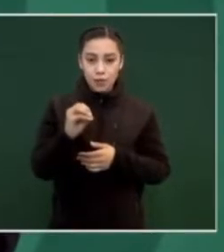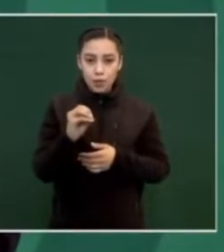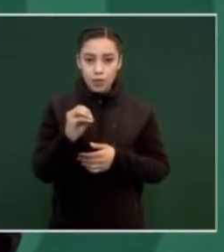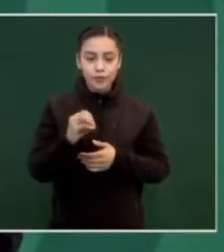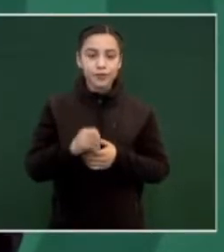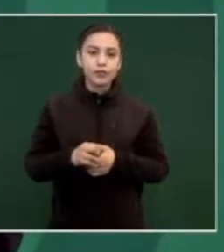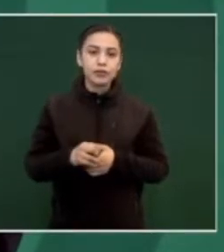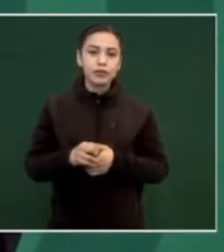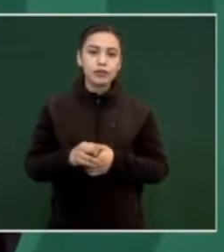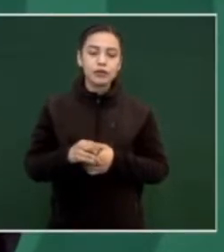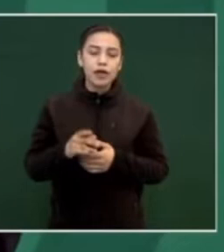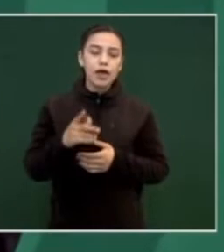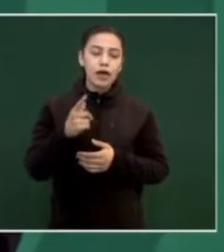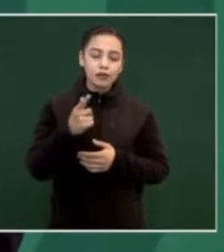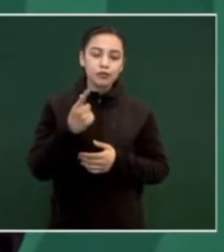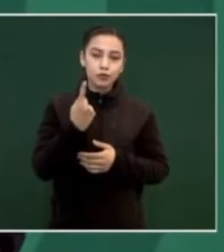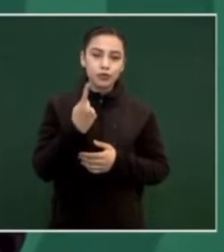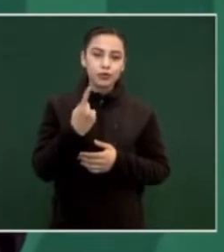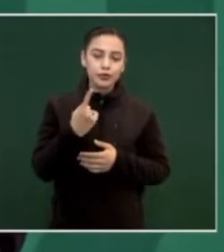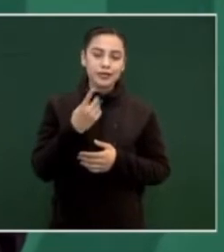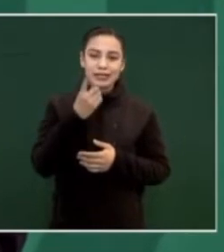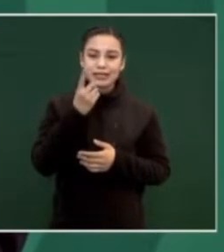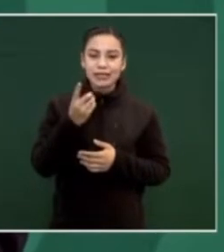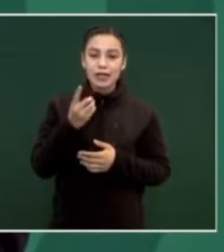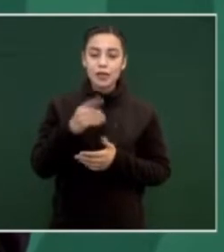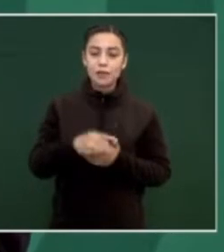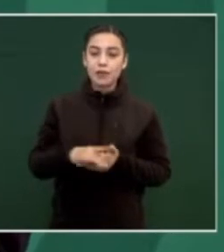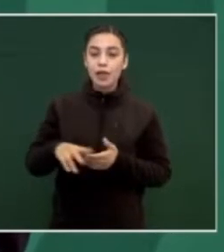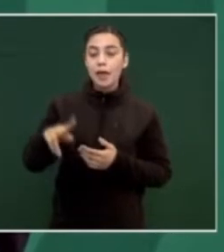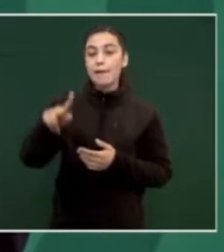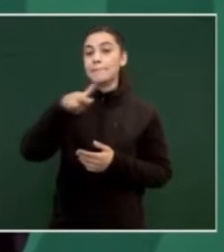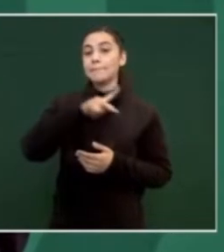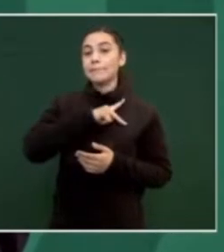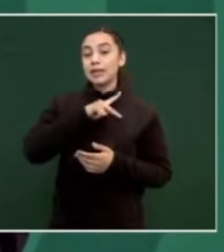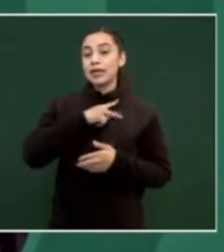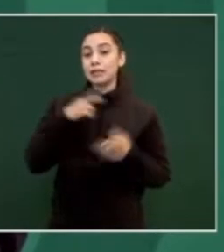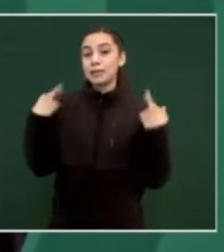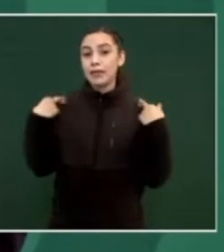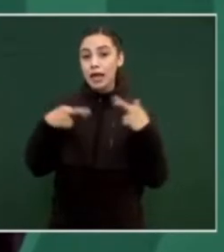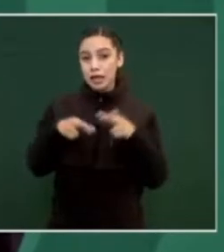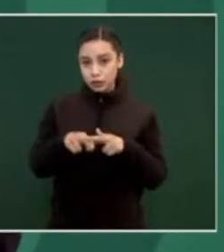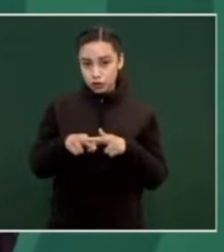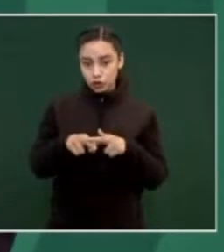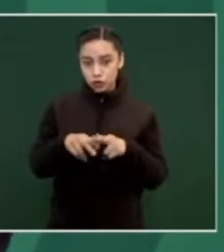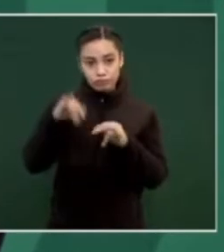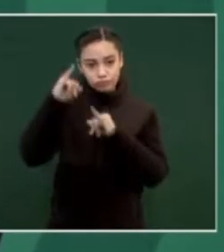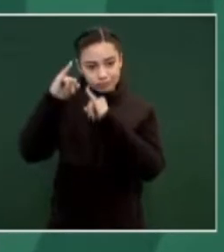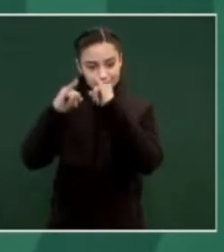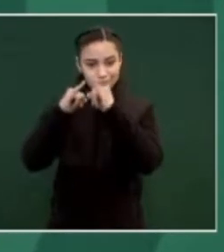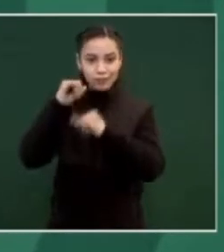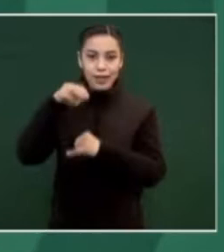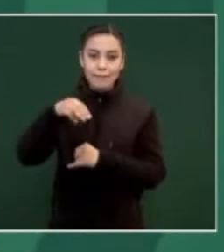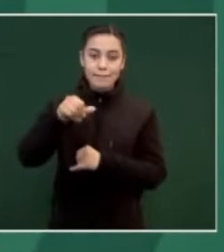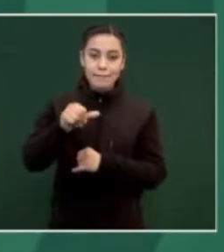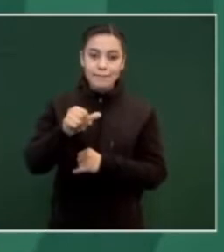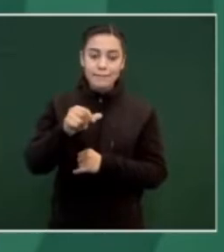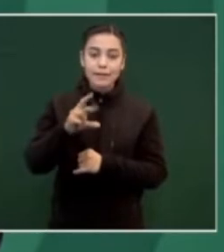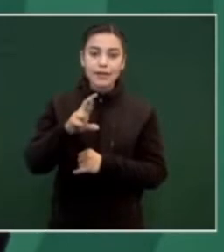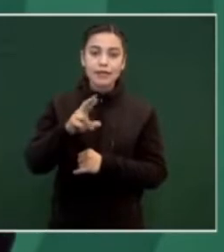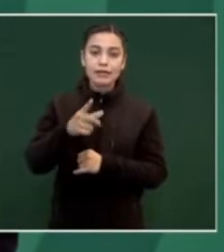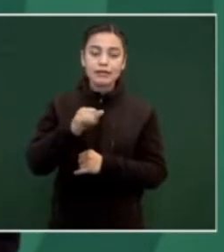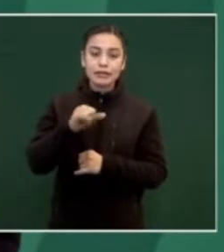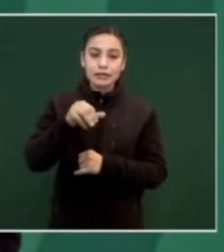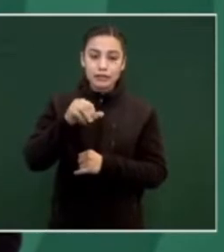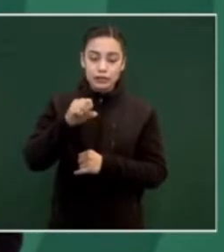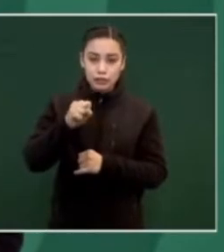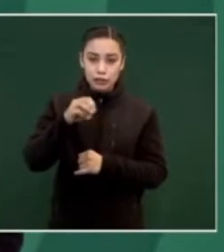éstos de marxismo no los puedo entender unos están en